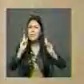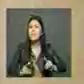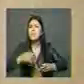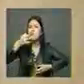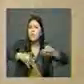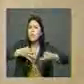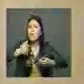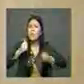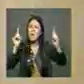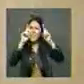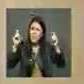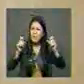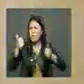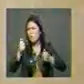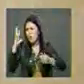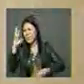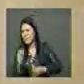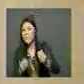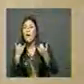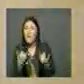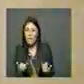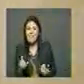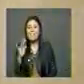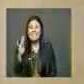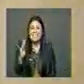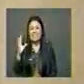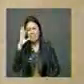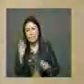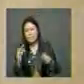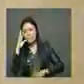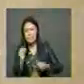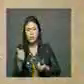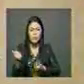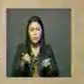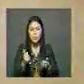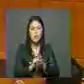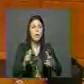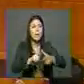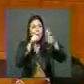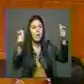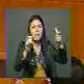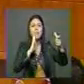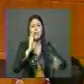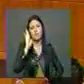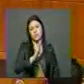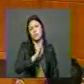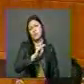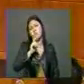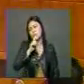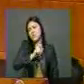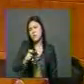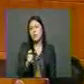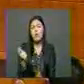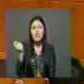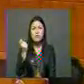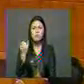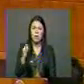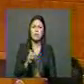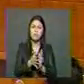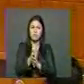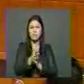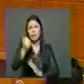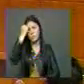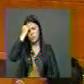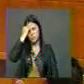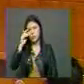de asuntos controversiales como el presente es la dificultad contramayoritaria esbozada por Bickel y mencionada hace unos minutos por el profesor Diego